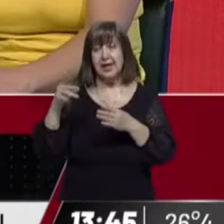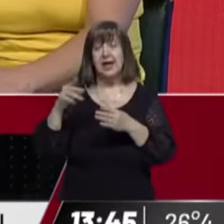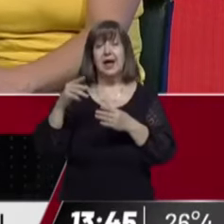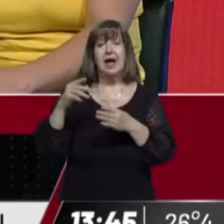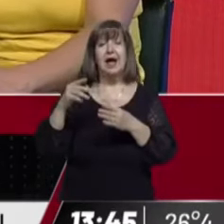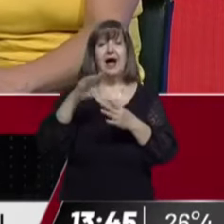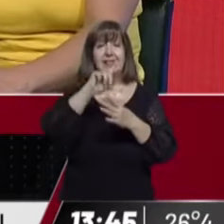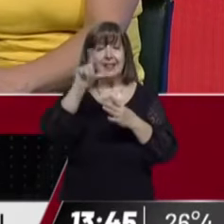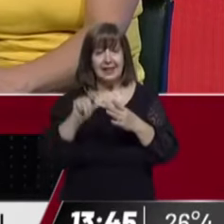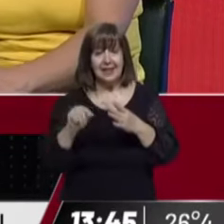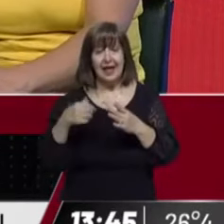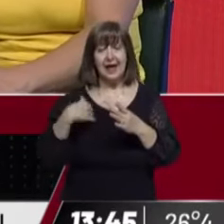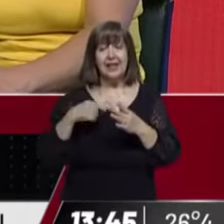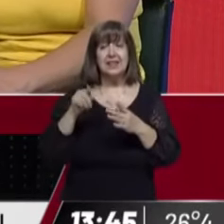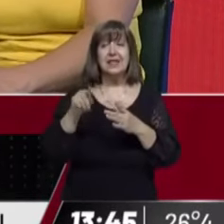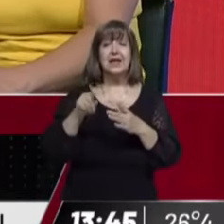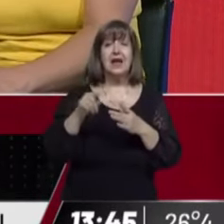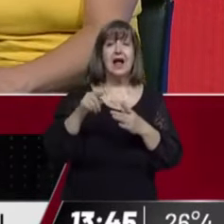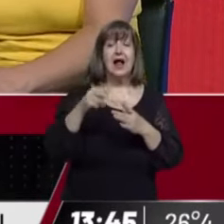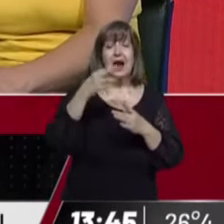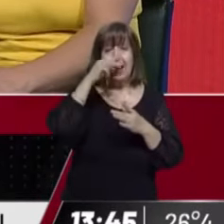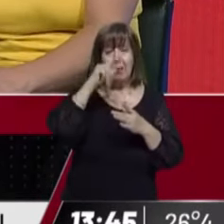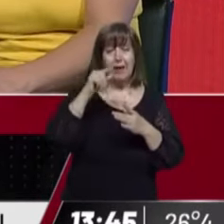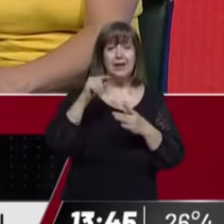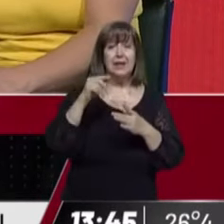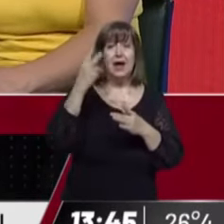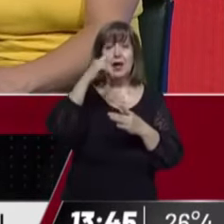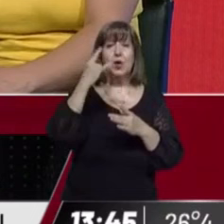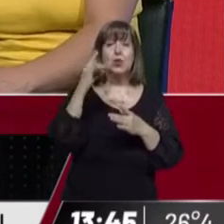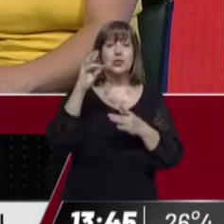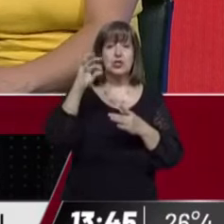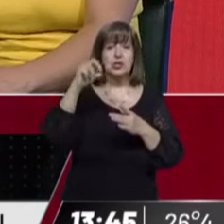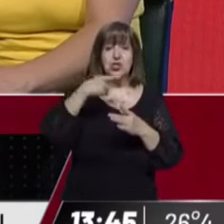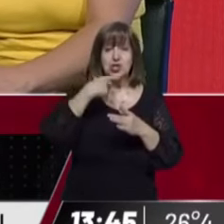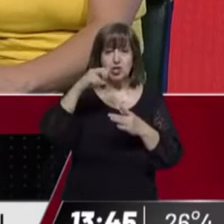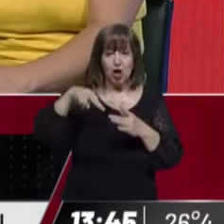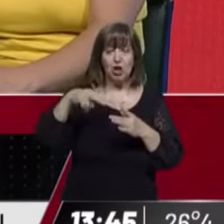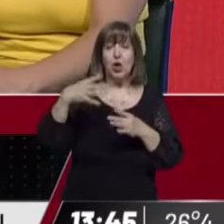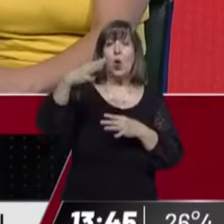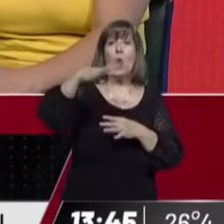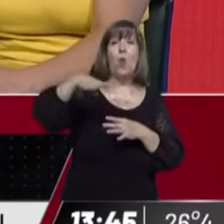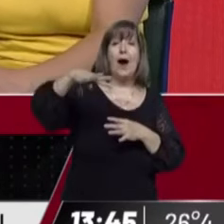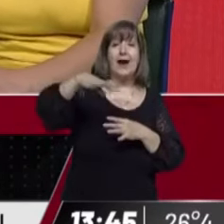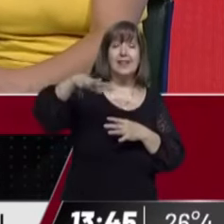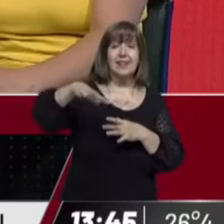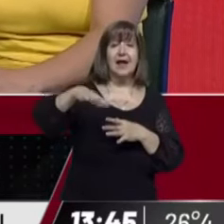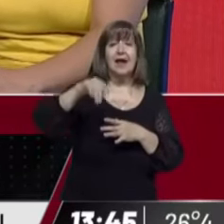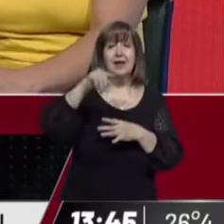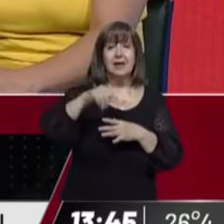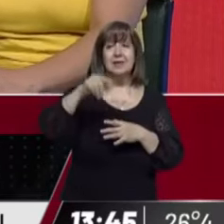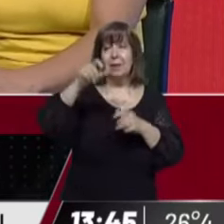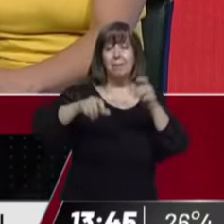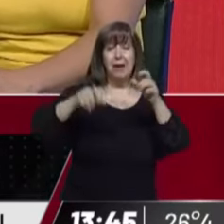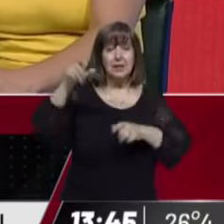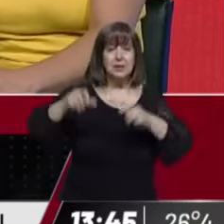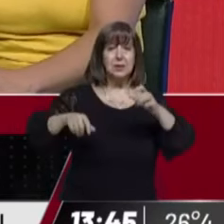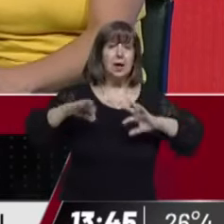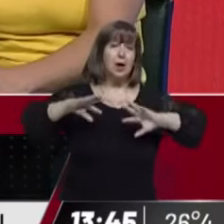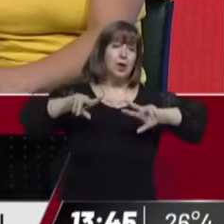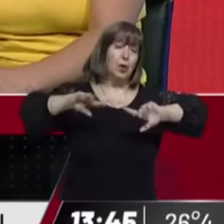Antártida Argentina, está La Plata y está Damián Jackson. Toda la zona de la cuarta, donde estos malvivientes,